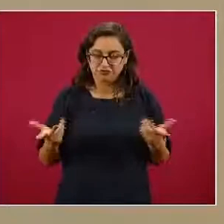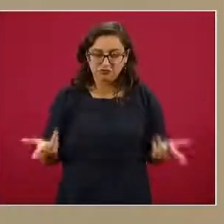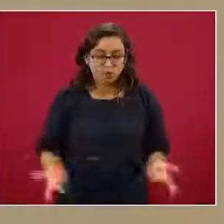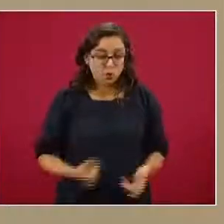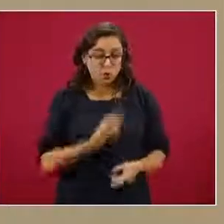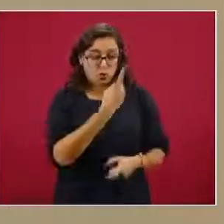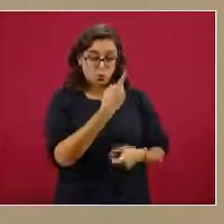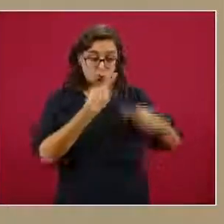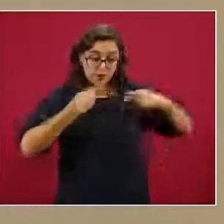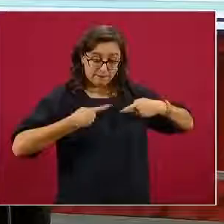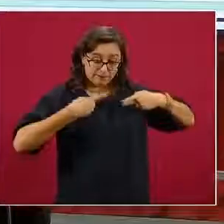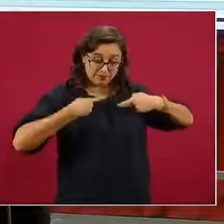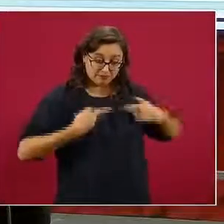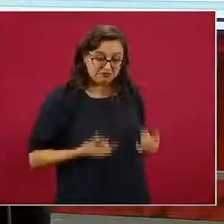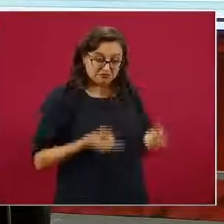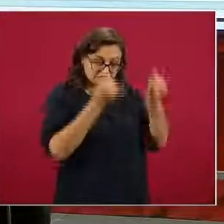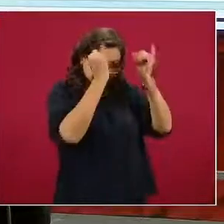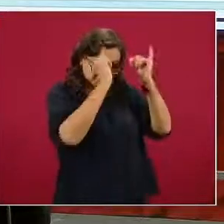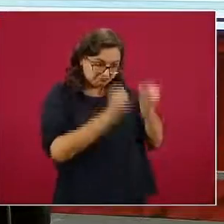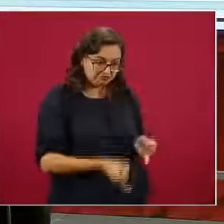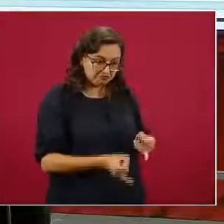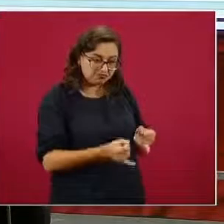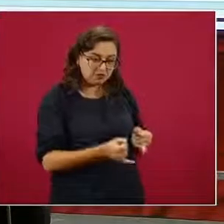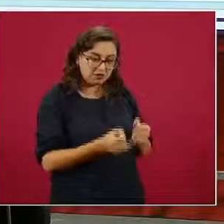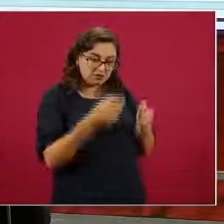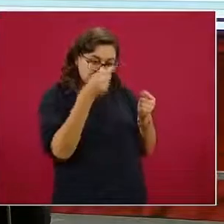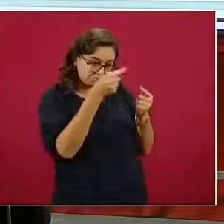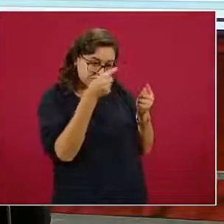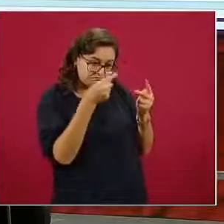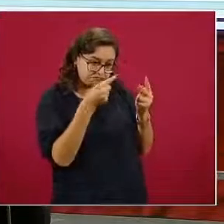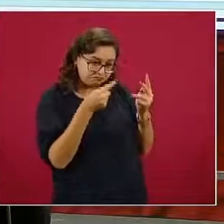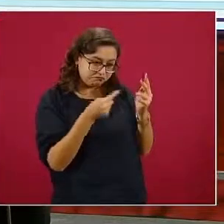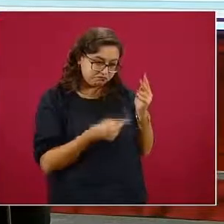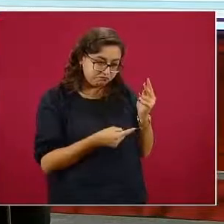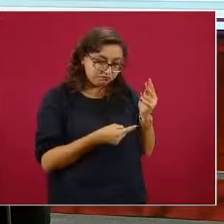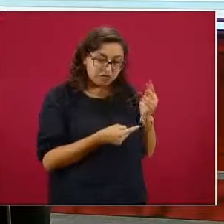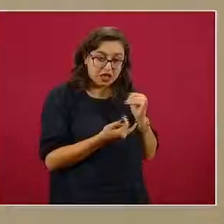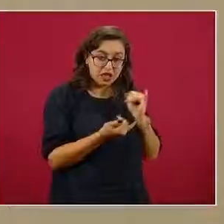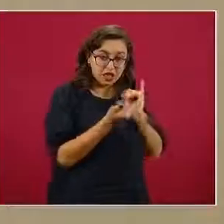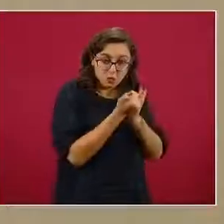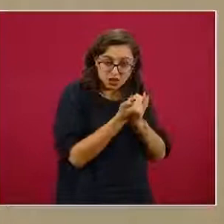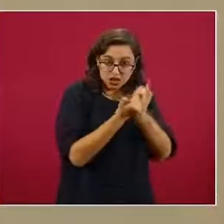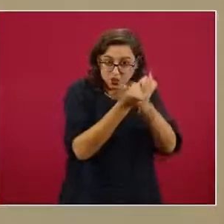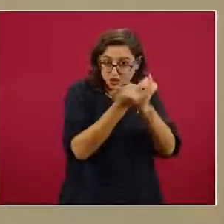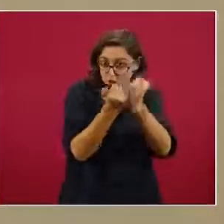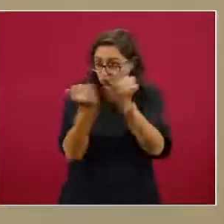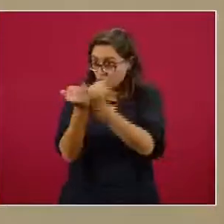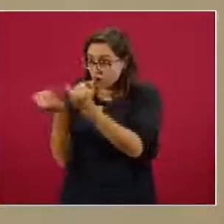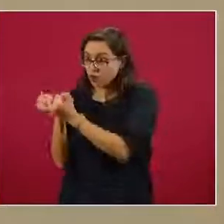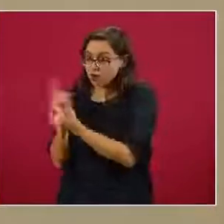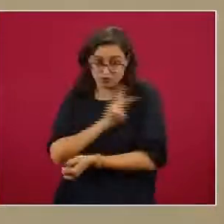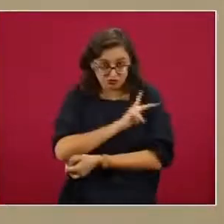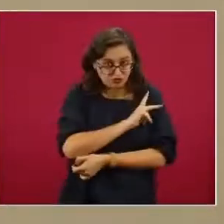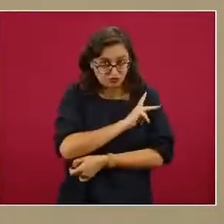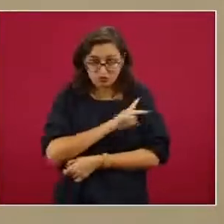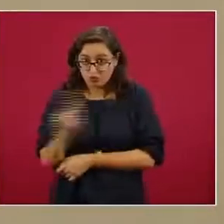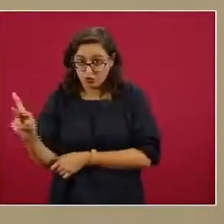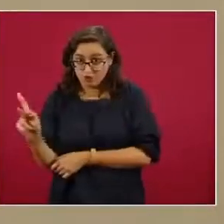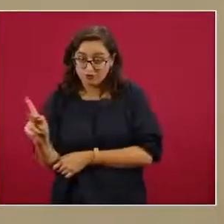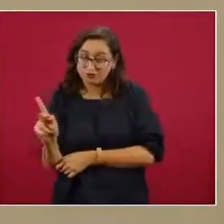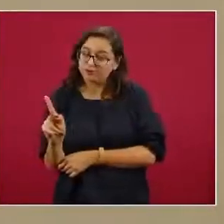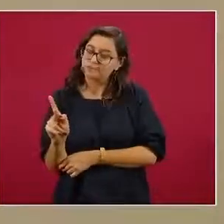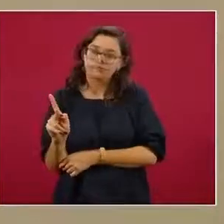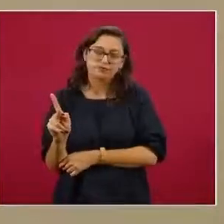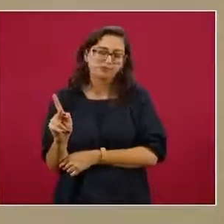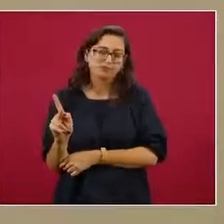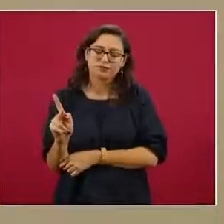una persona en lo individual no necesariamente son la multiplicación de ellas lo que hace las acciones